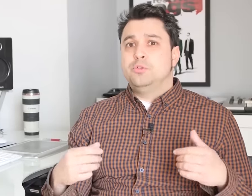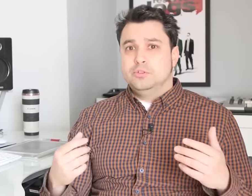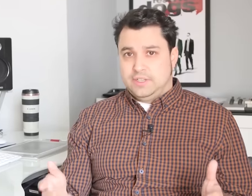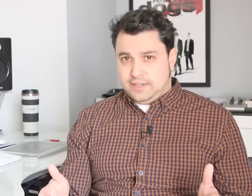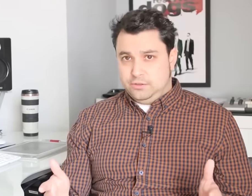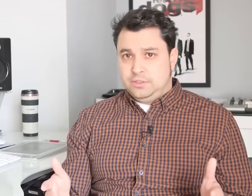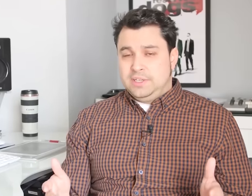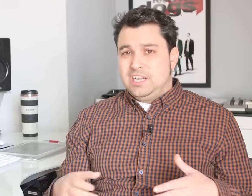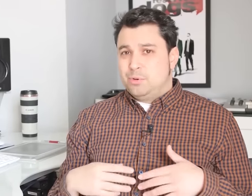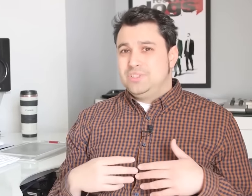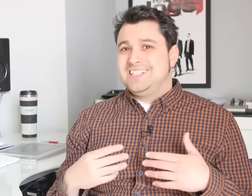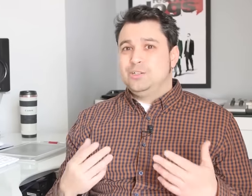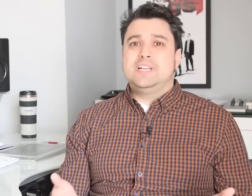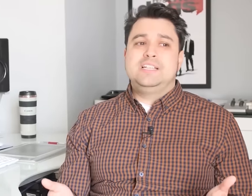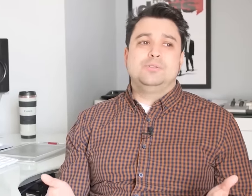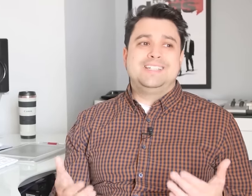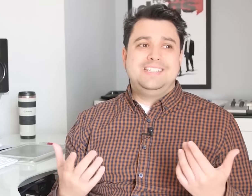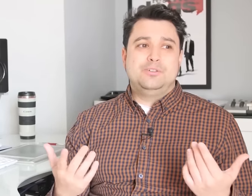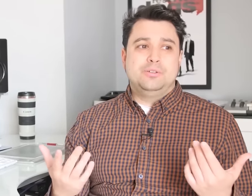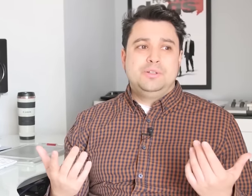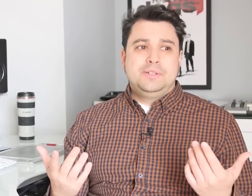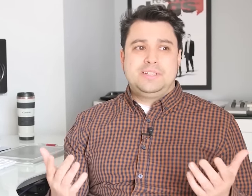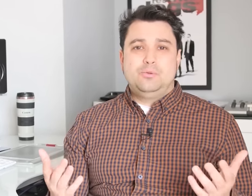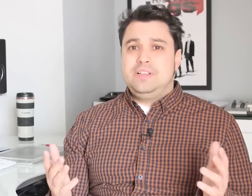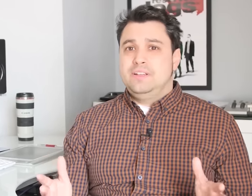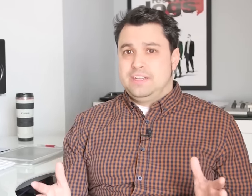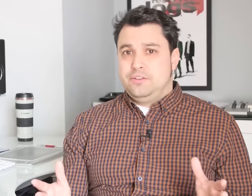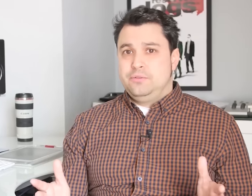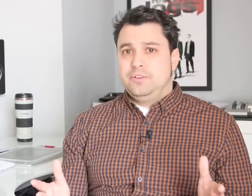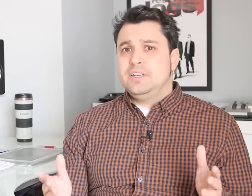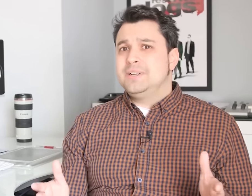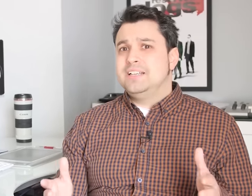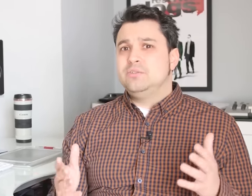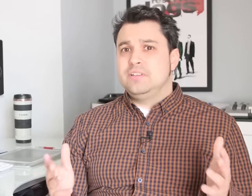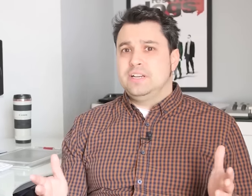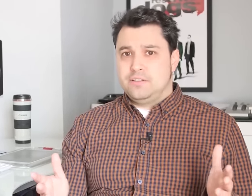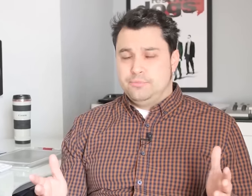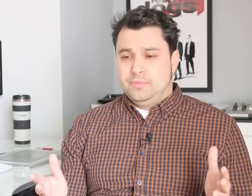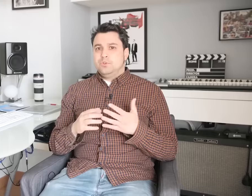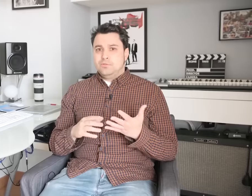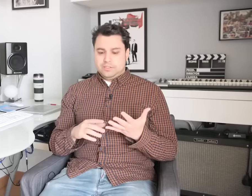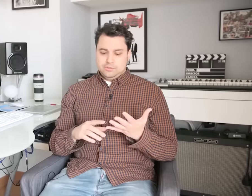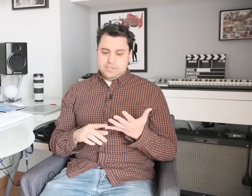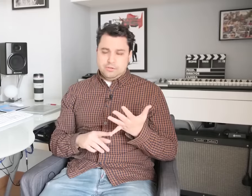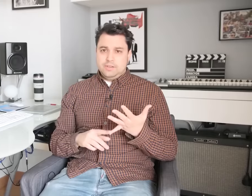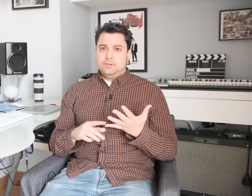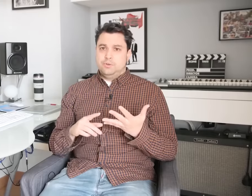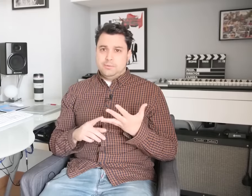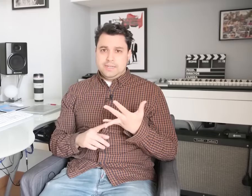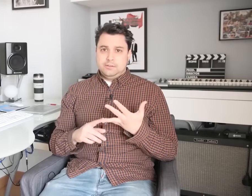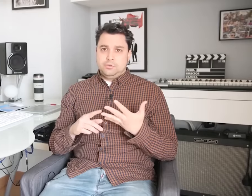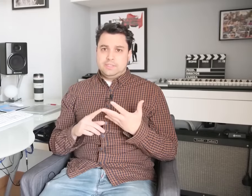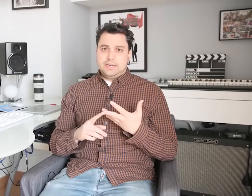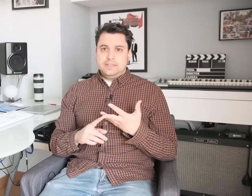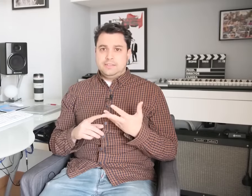Todavía no hemos podido enterrarlo. La propuesta que nos han hecho ha sido una incineración. Él jamás quería una incineración. Muy fuerte no estar con él, no